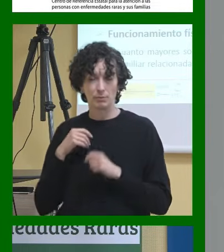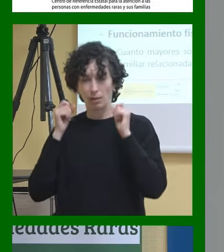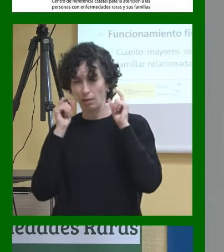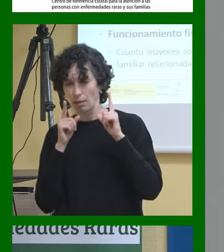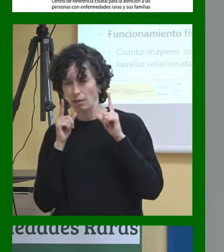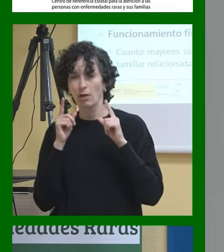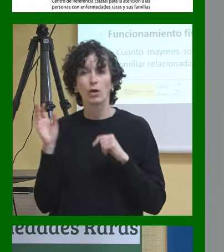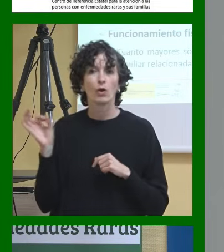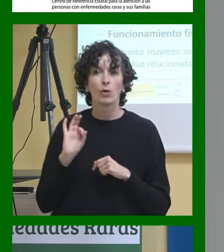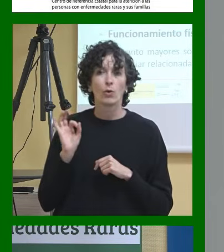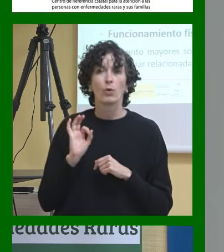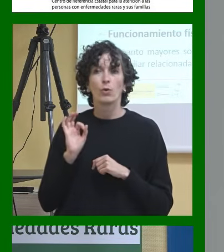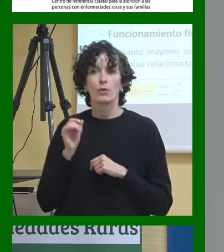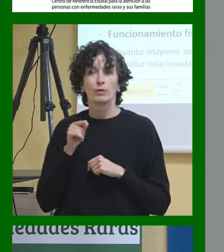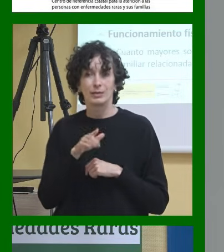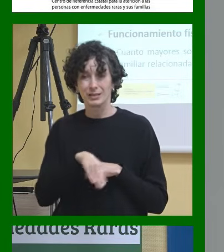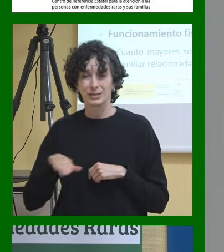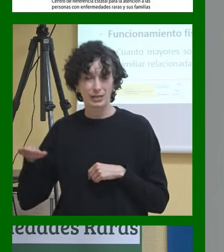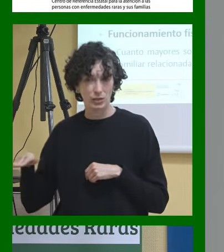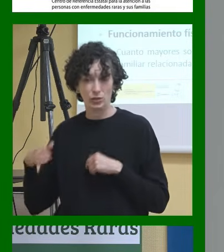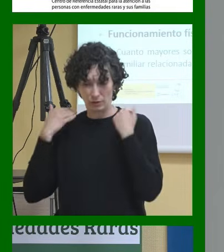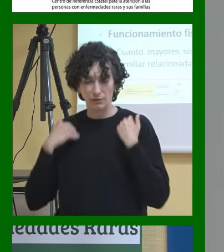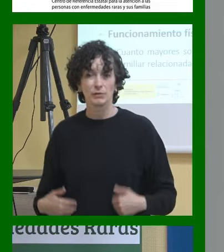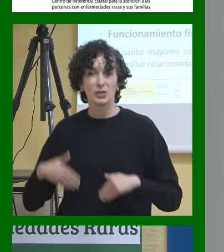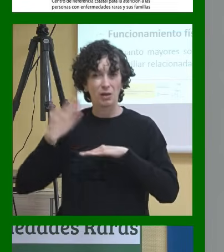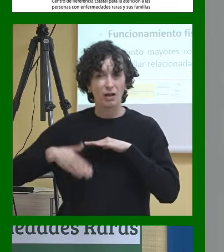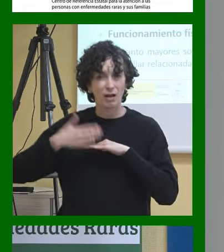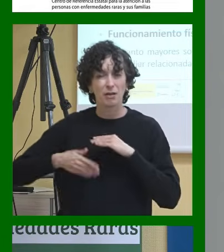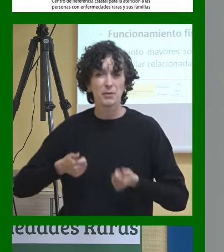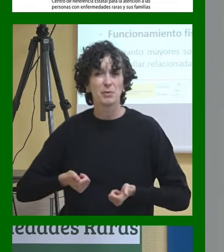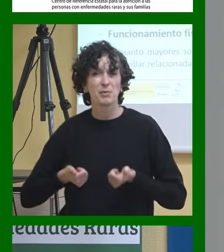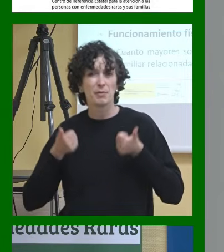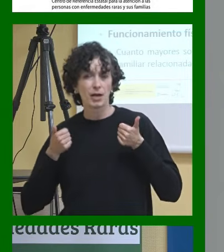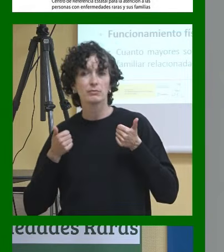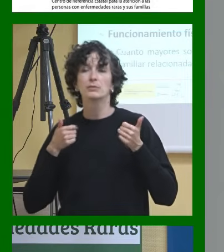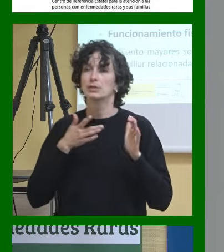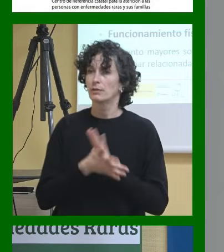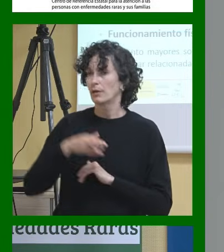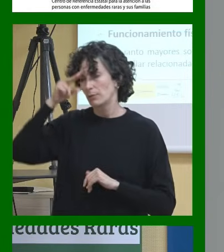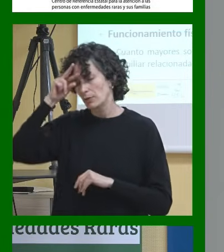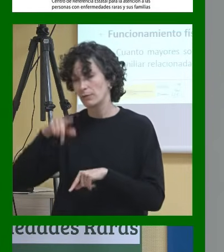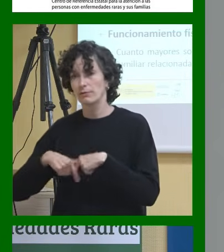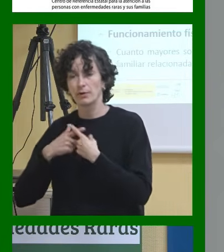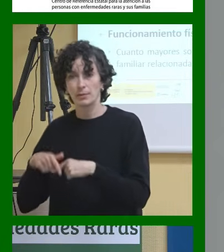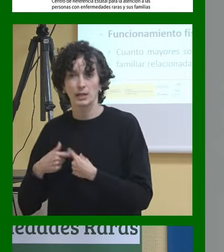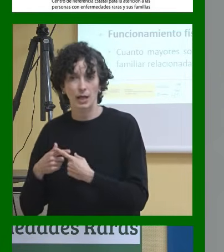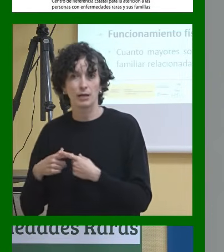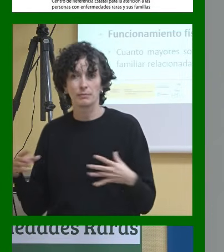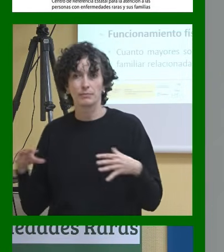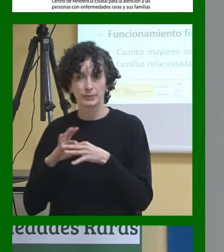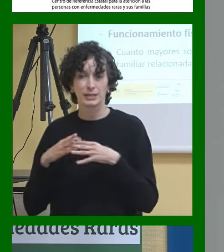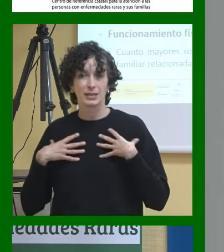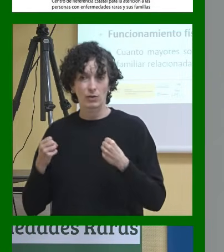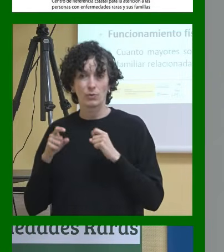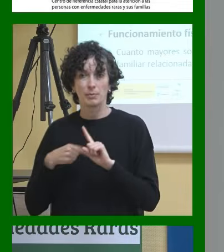mayor son las limitaciones de estos niños a nivel físico, pues mayor será también la preocupación familiar relacionada con la